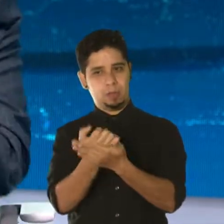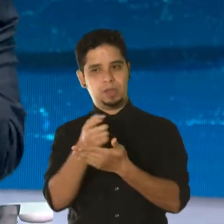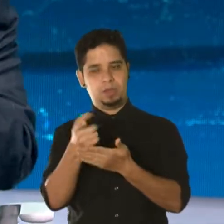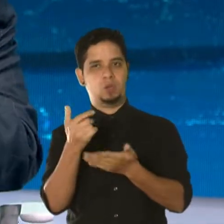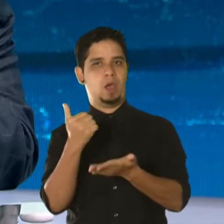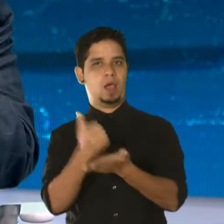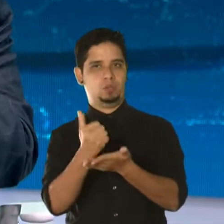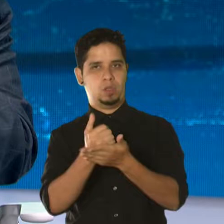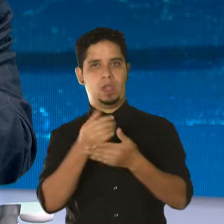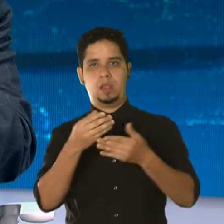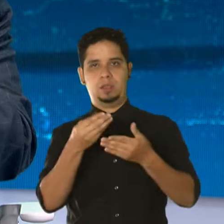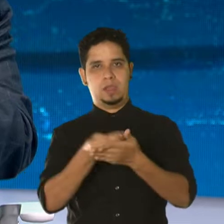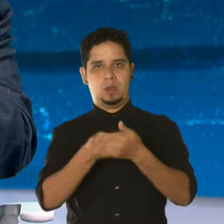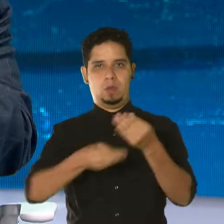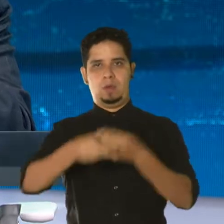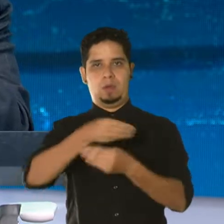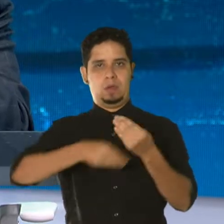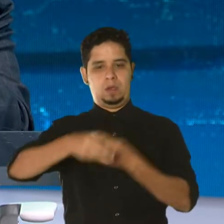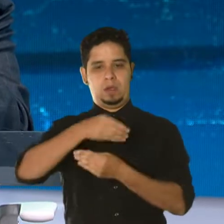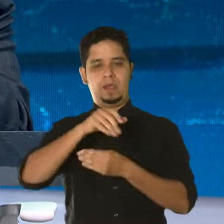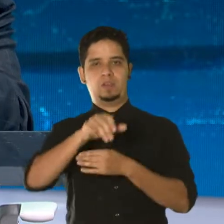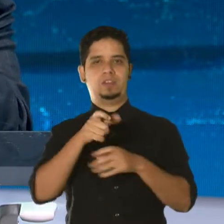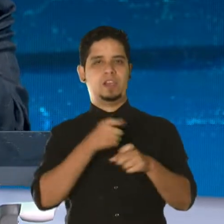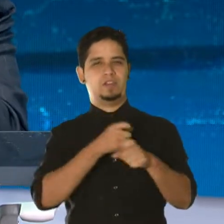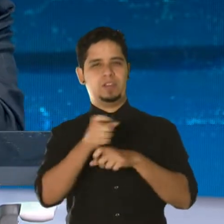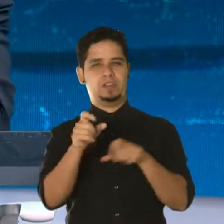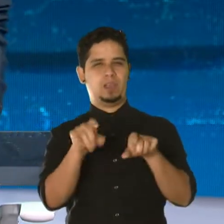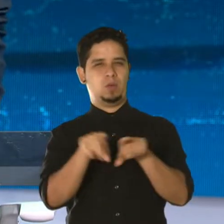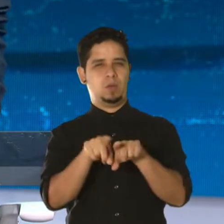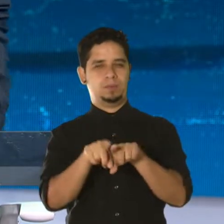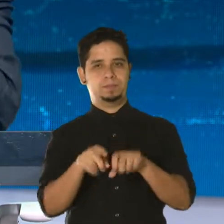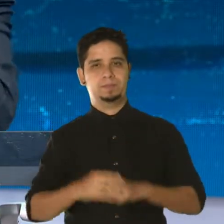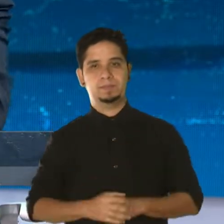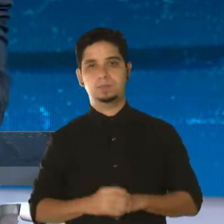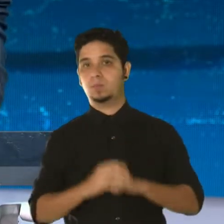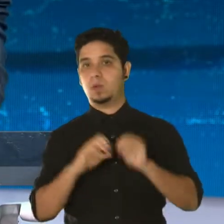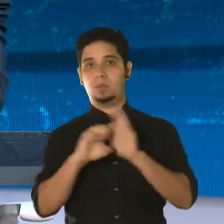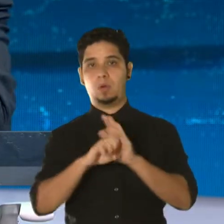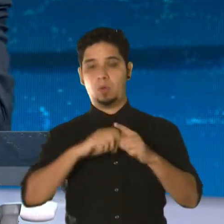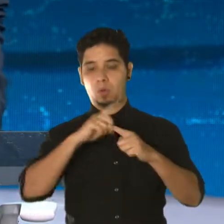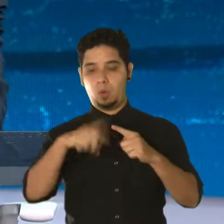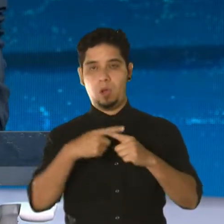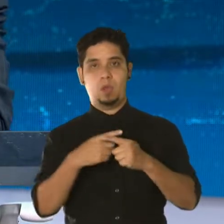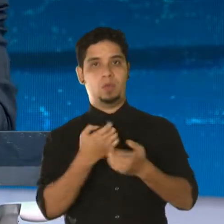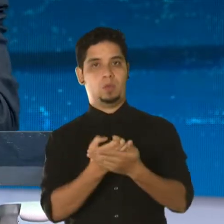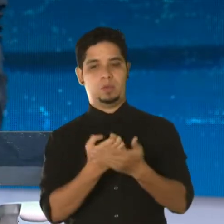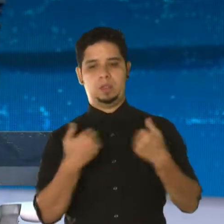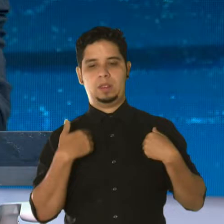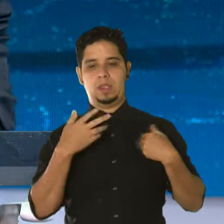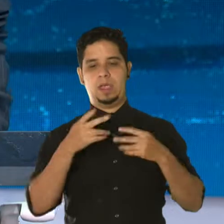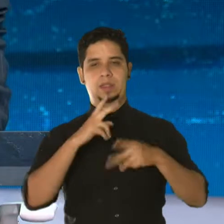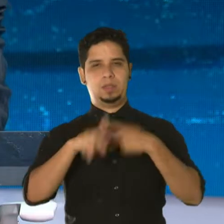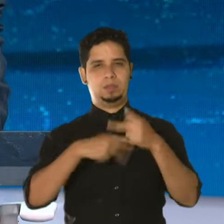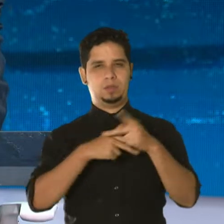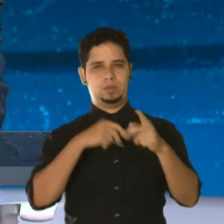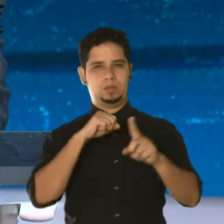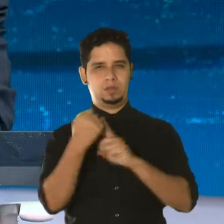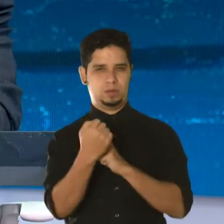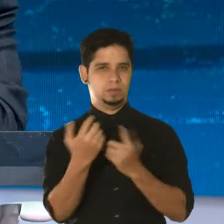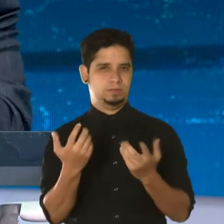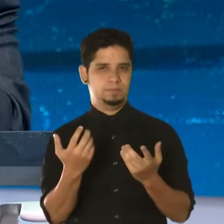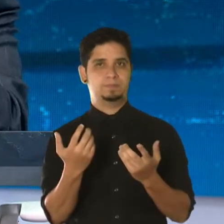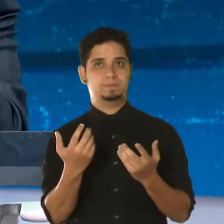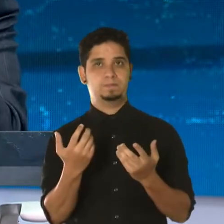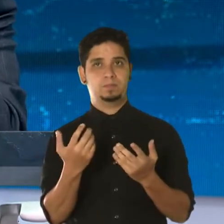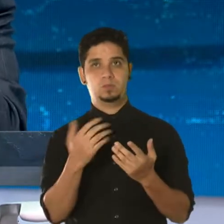se afecta igualmente. Y entonces, cuando la economía tiene este tipo de cambios, las crisis que estamos viviendo,